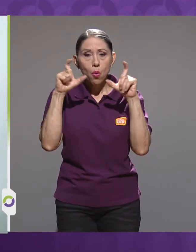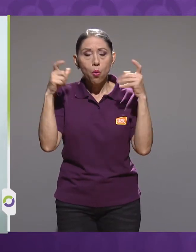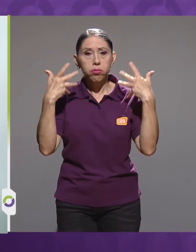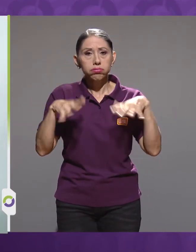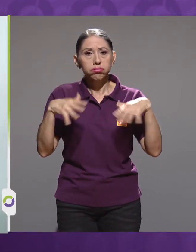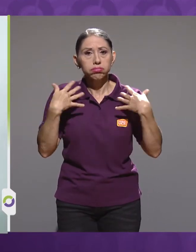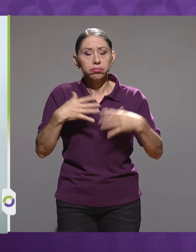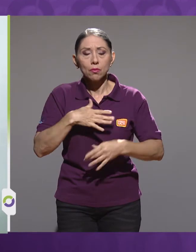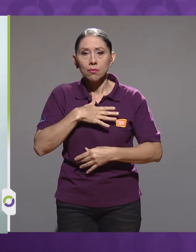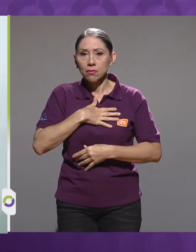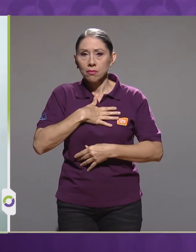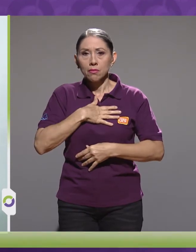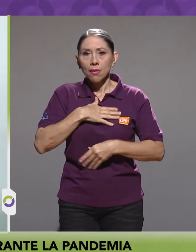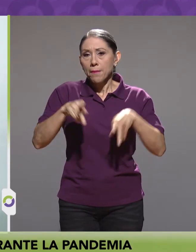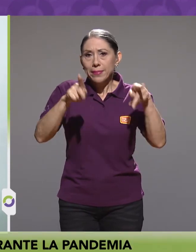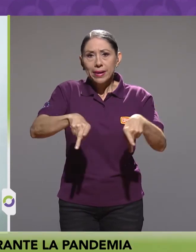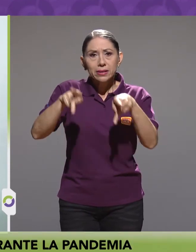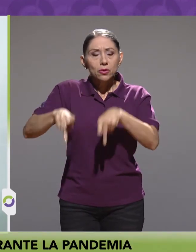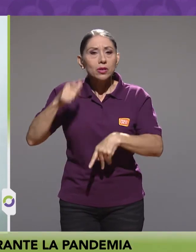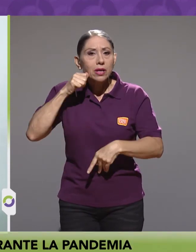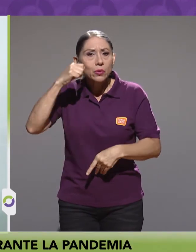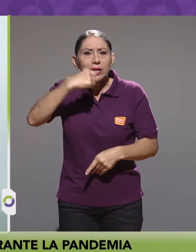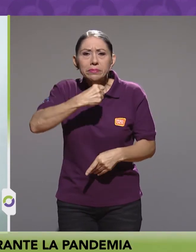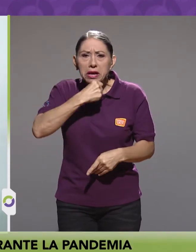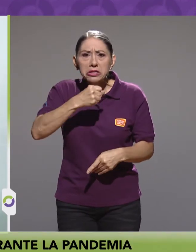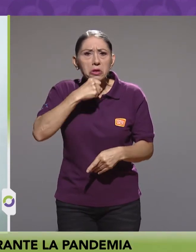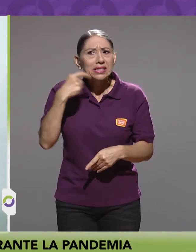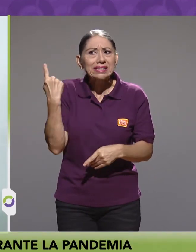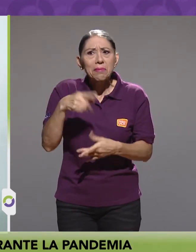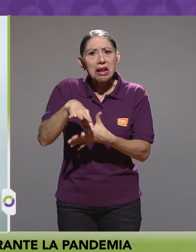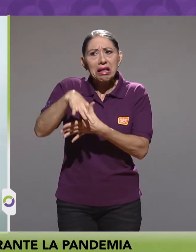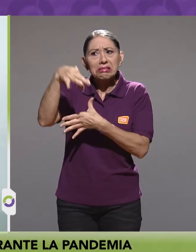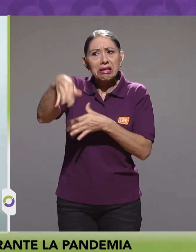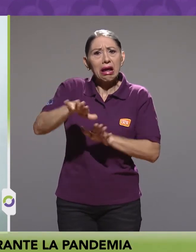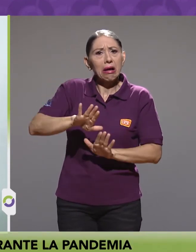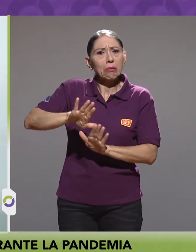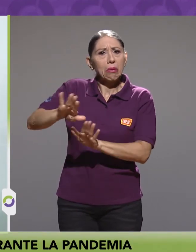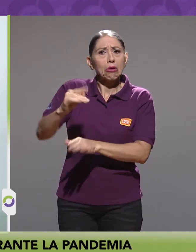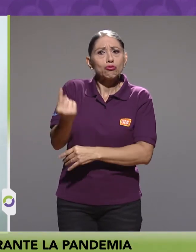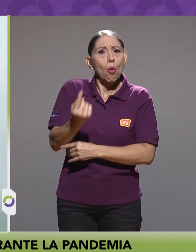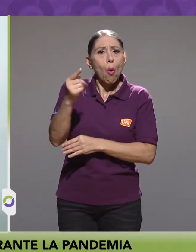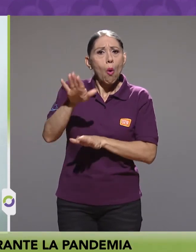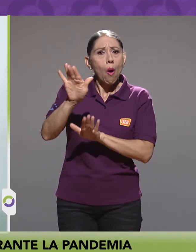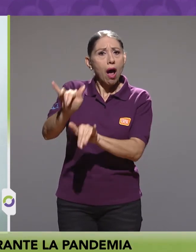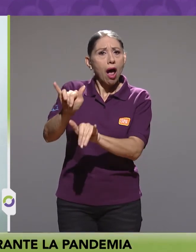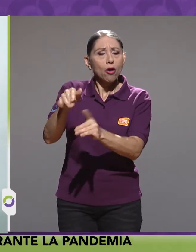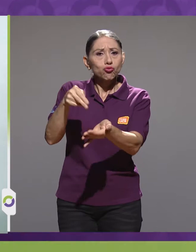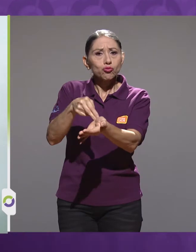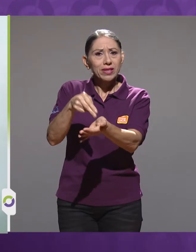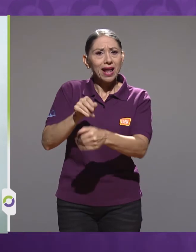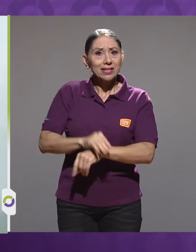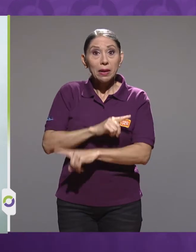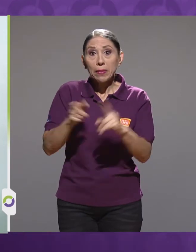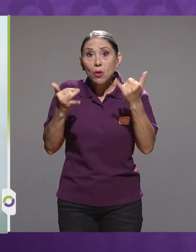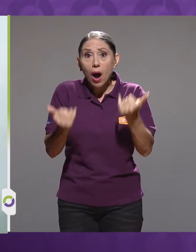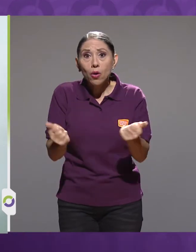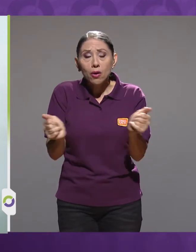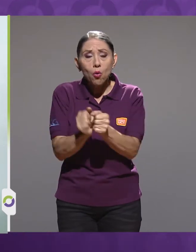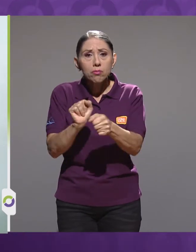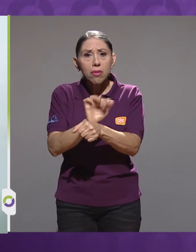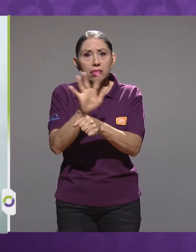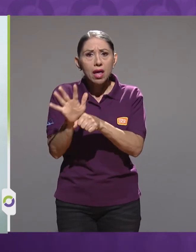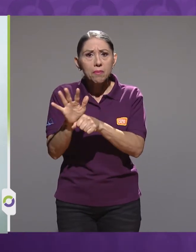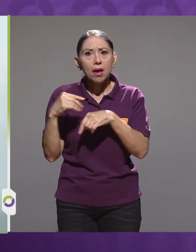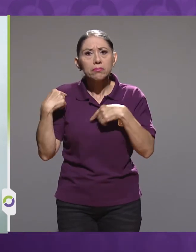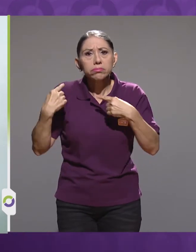sido alarmante en torno a las condiciones de abandono de las personas adultas mayores en los hospitales, pero en el marco de la pandemia, como se